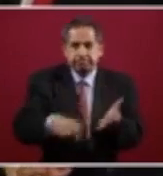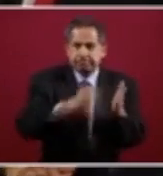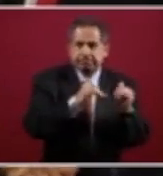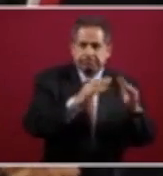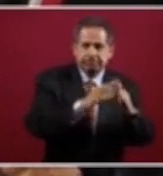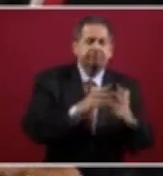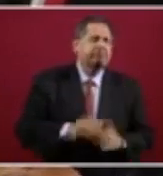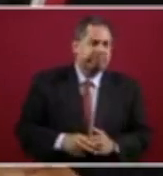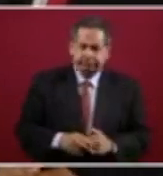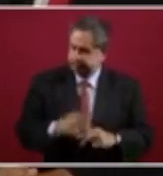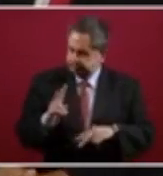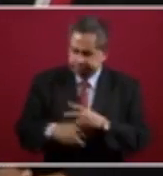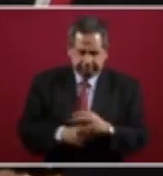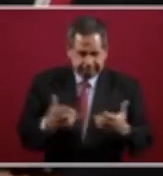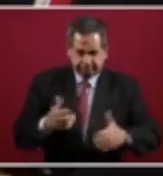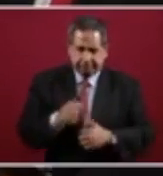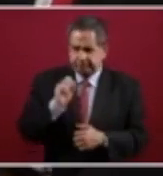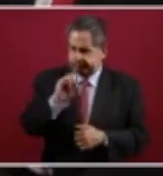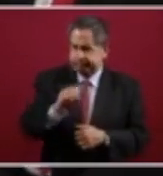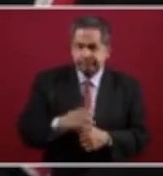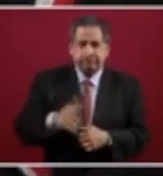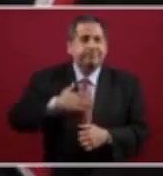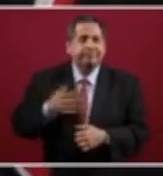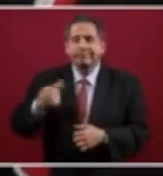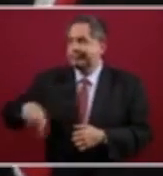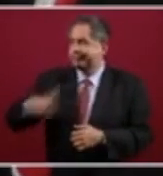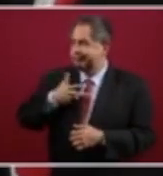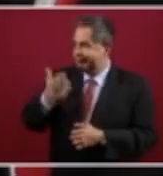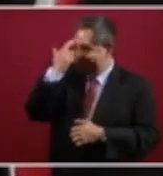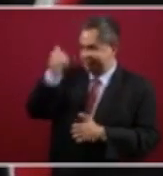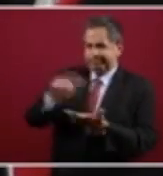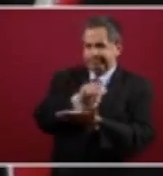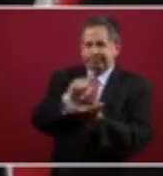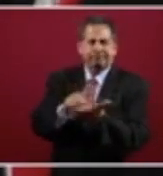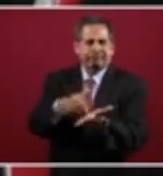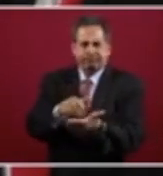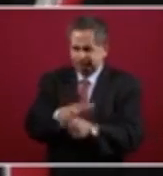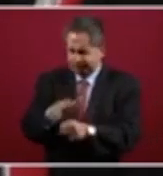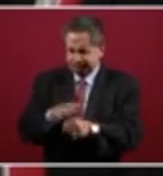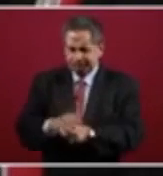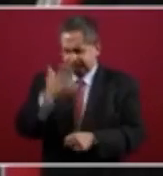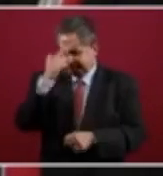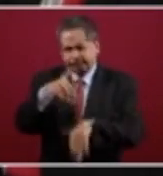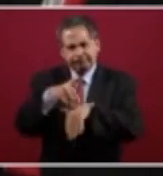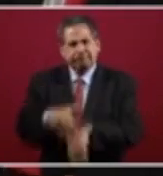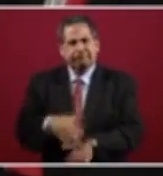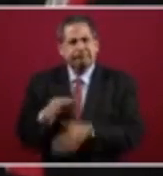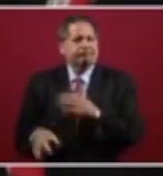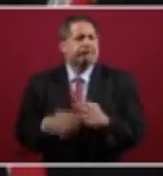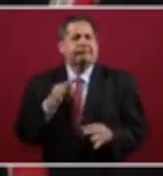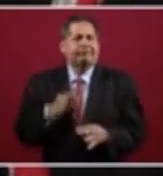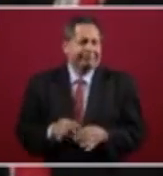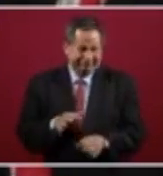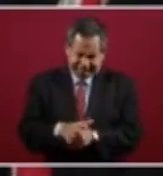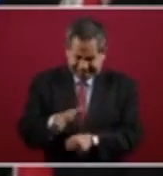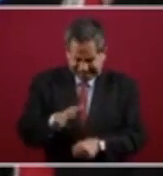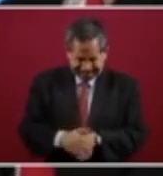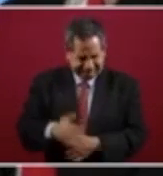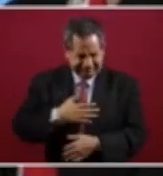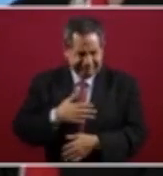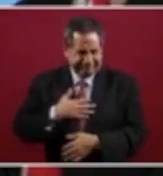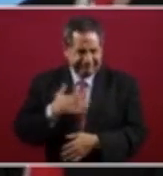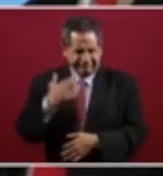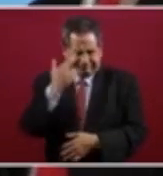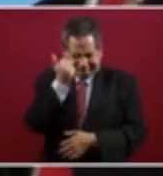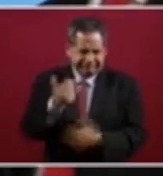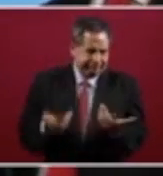y lo vamos a llevar a cabo, insisto, porque nos asiste la razón jurídica, porque nosotros siempre actuaremos